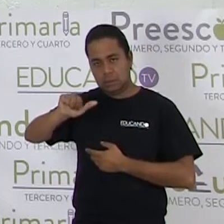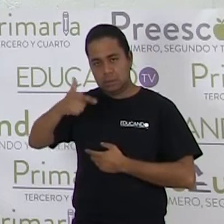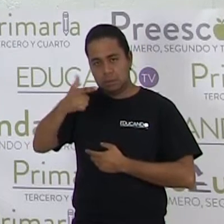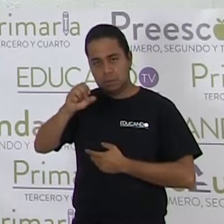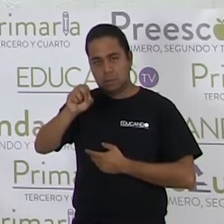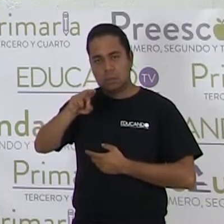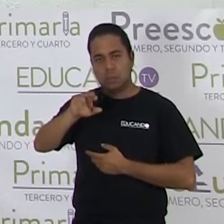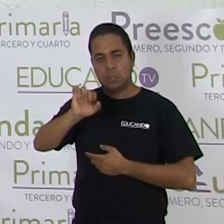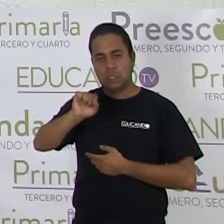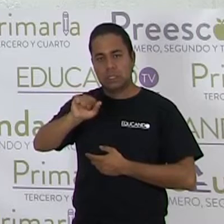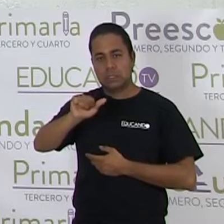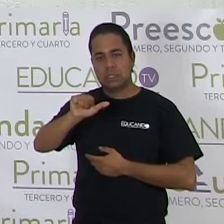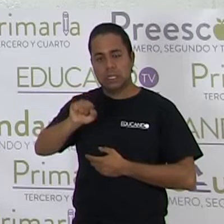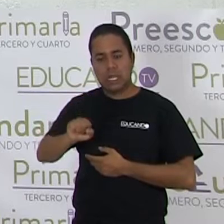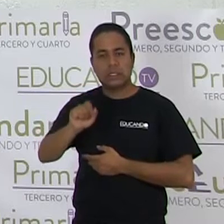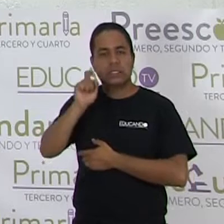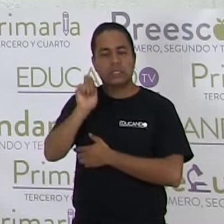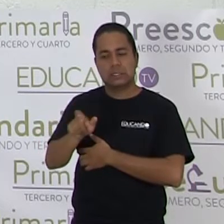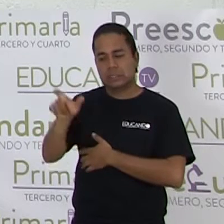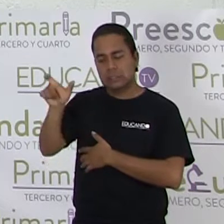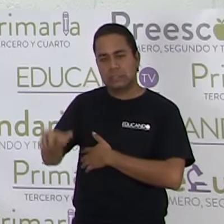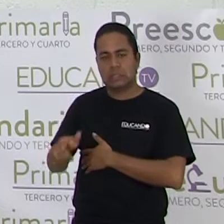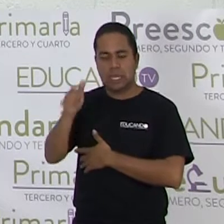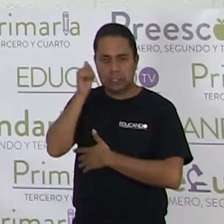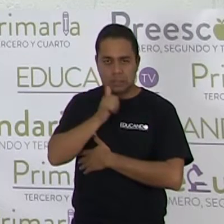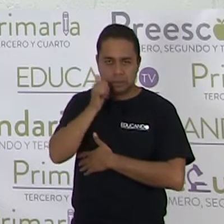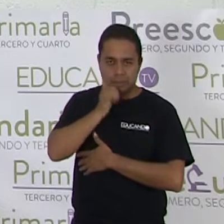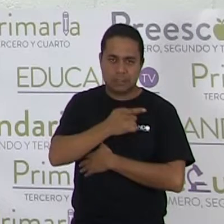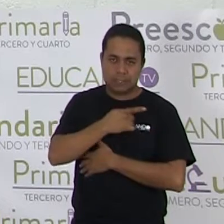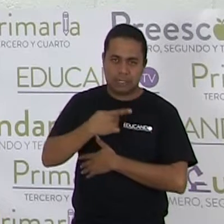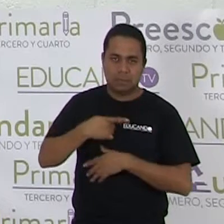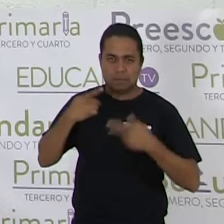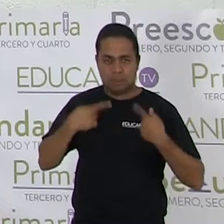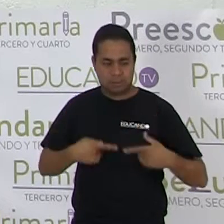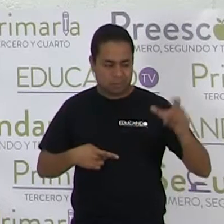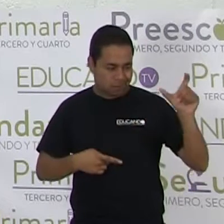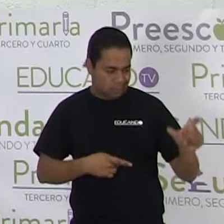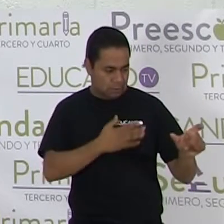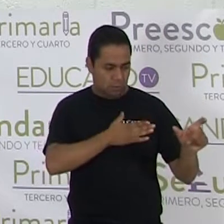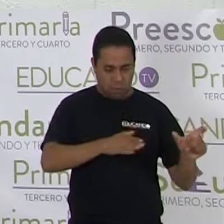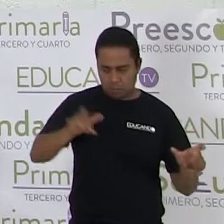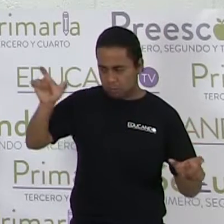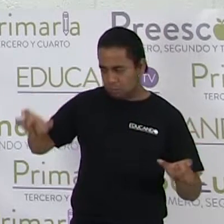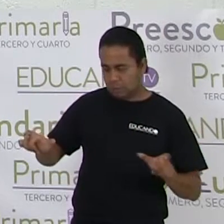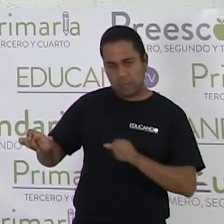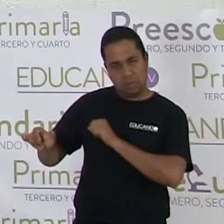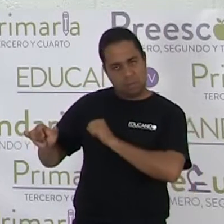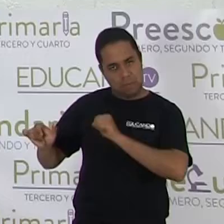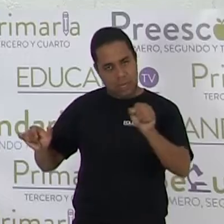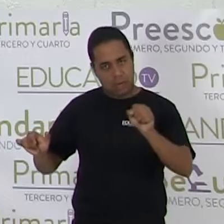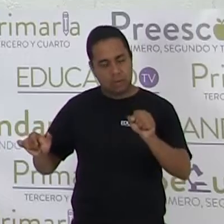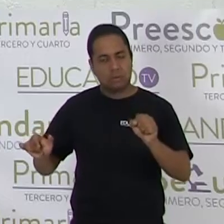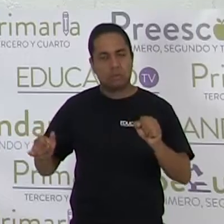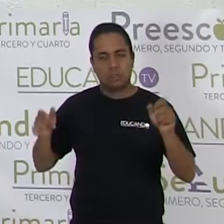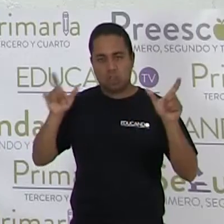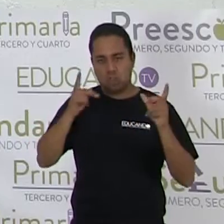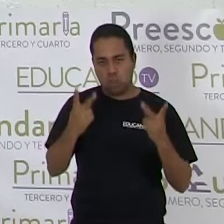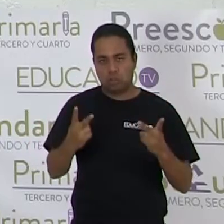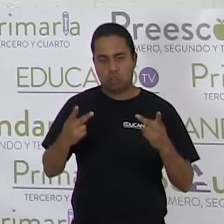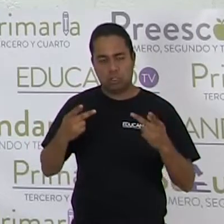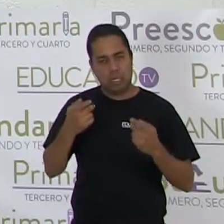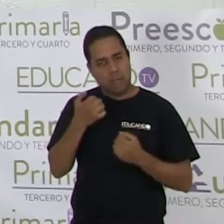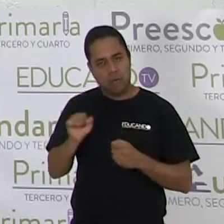cuentos de terror, tienes que tener siempre un protagonista y un antagonista. De manera